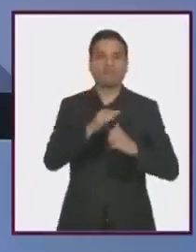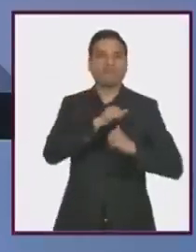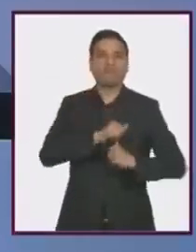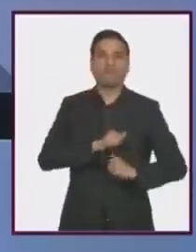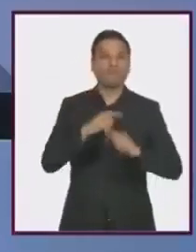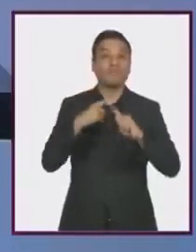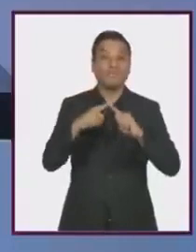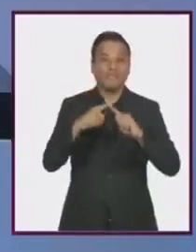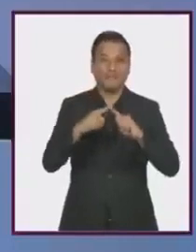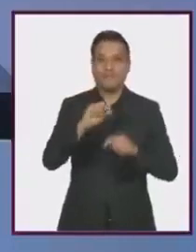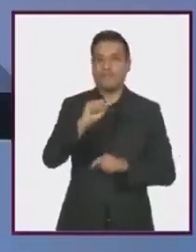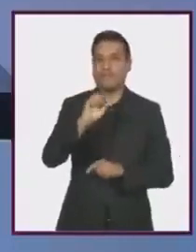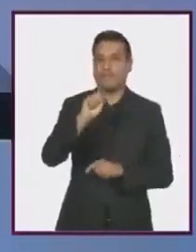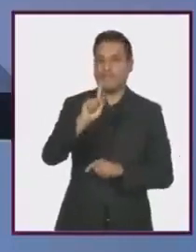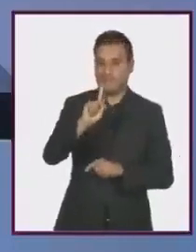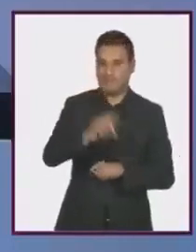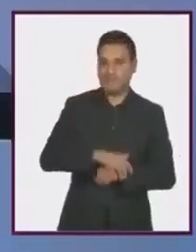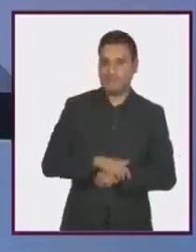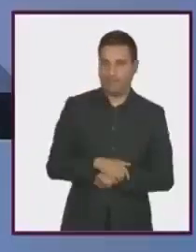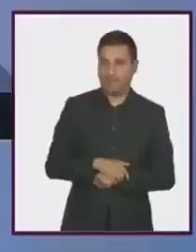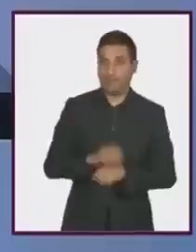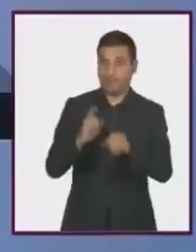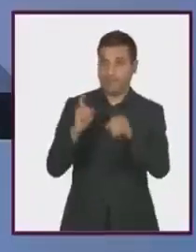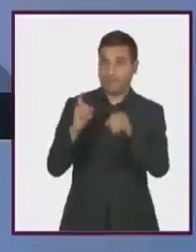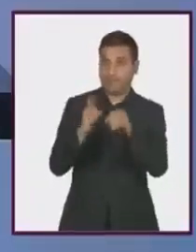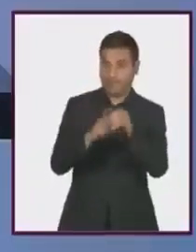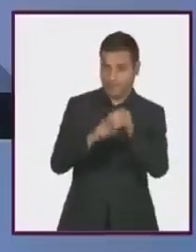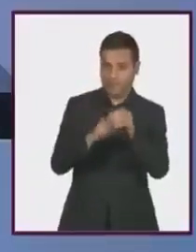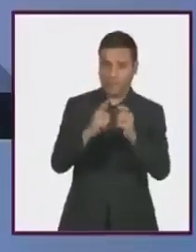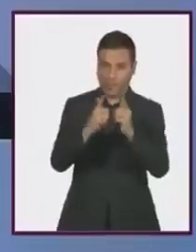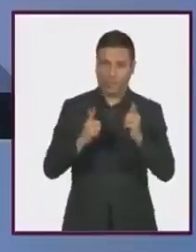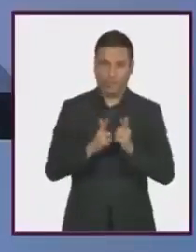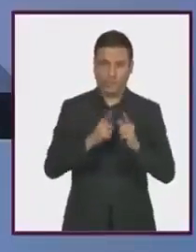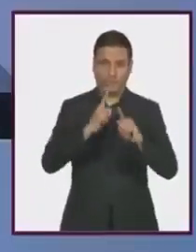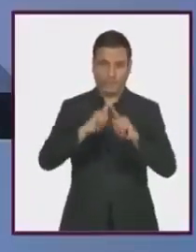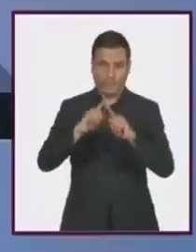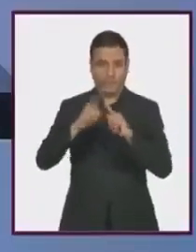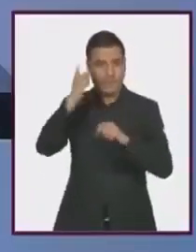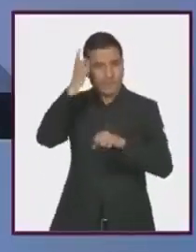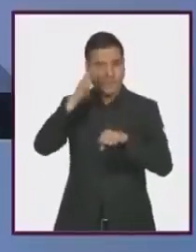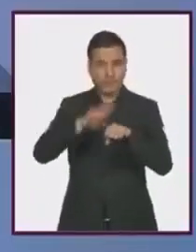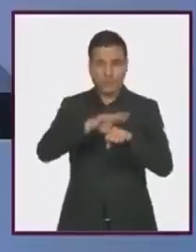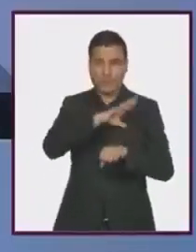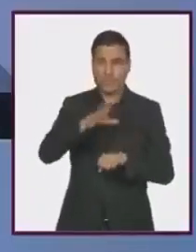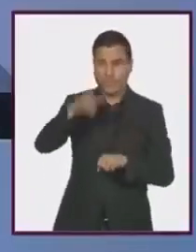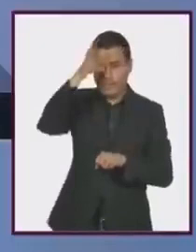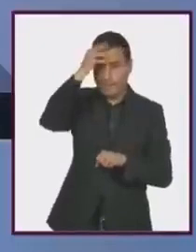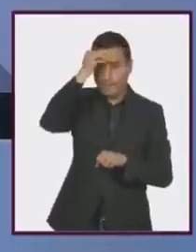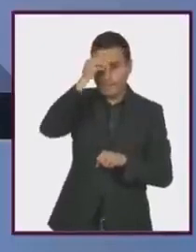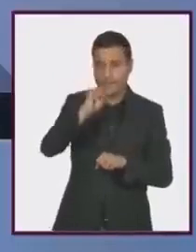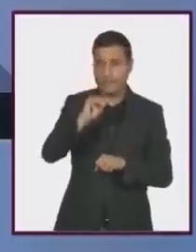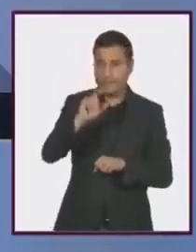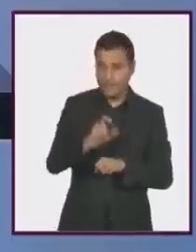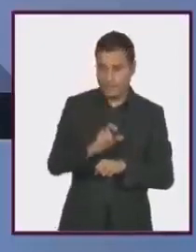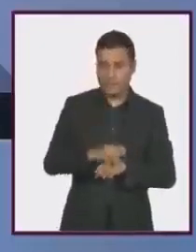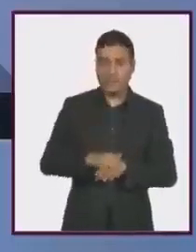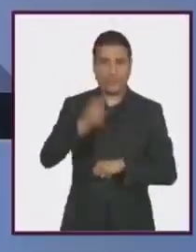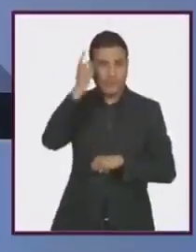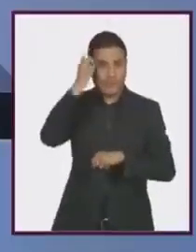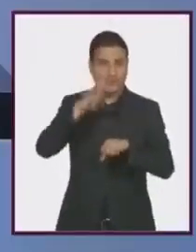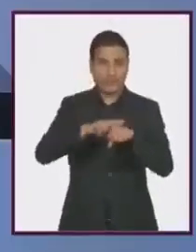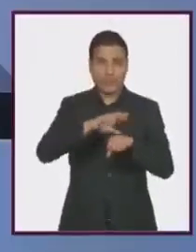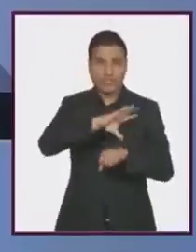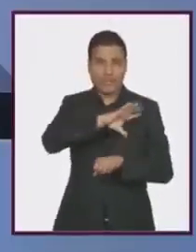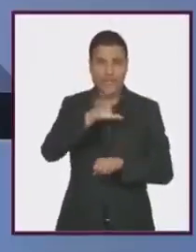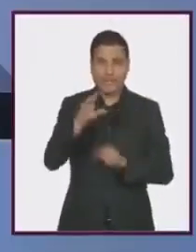de Educación Pública, donde participan varias áreas como la Dirección General Aprende MX, la Dirección General de